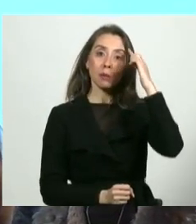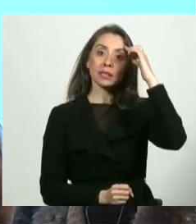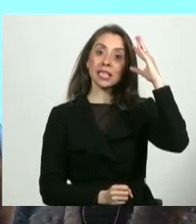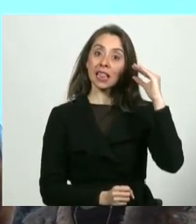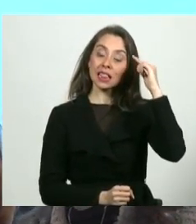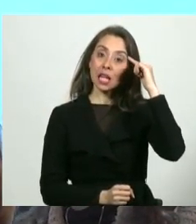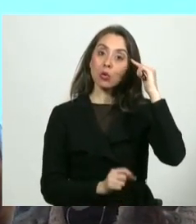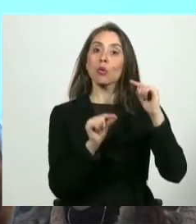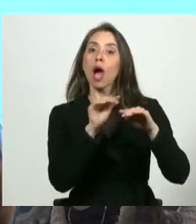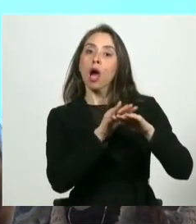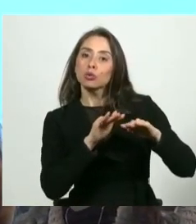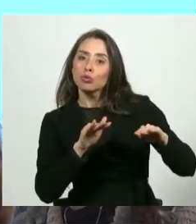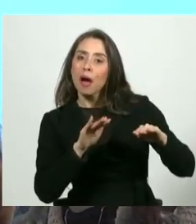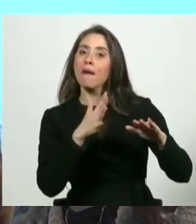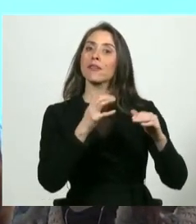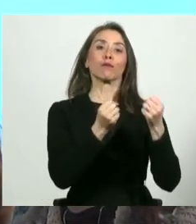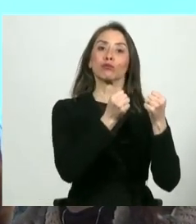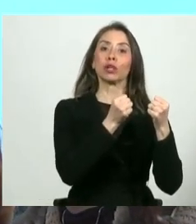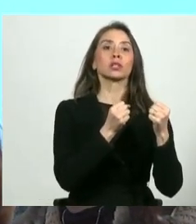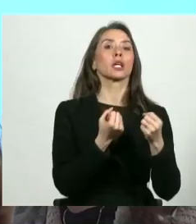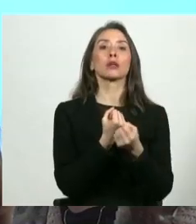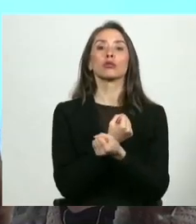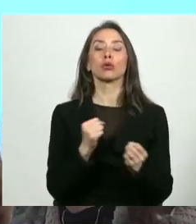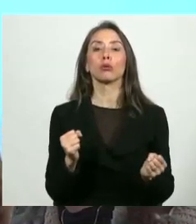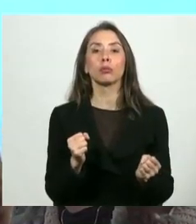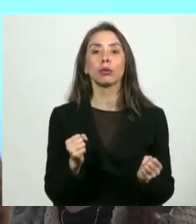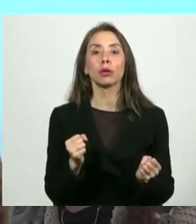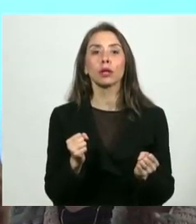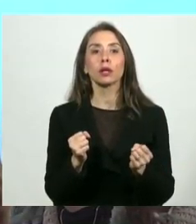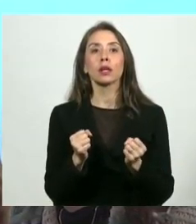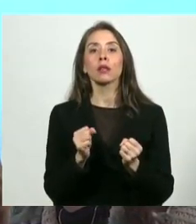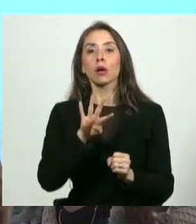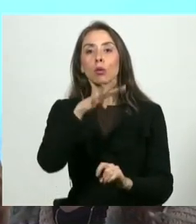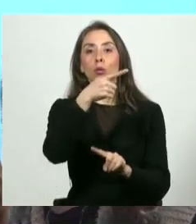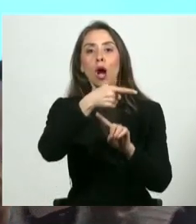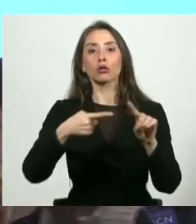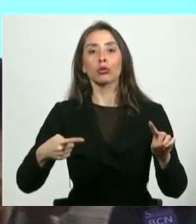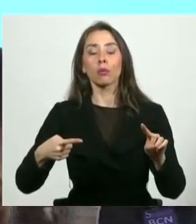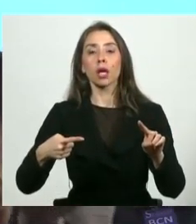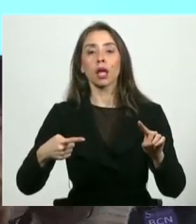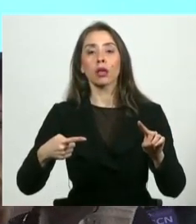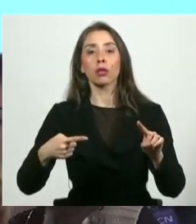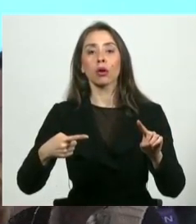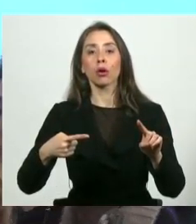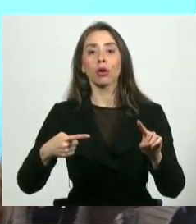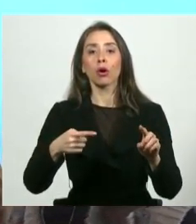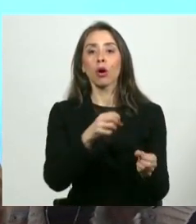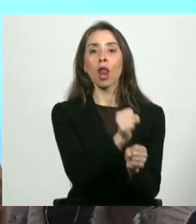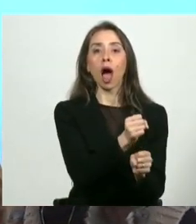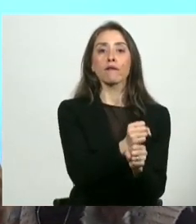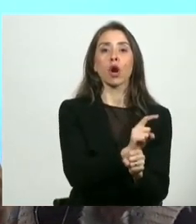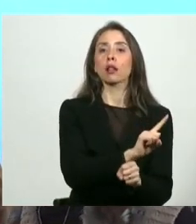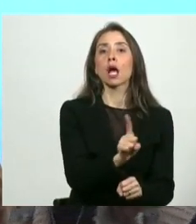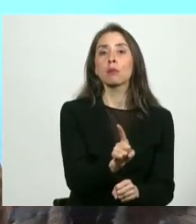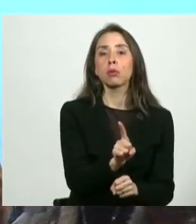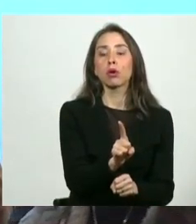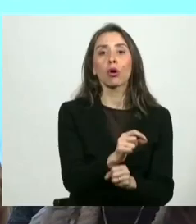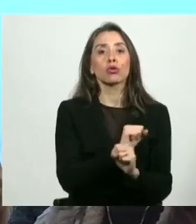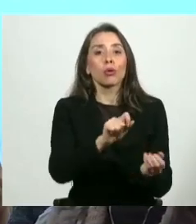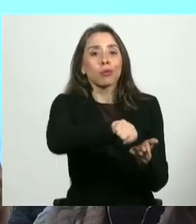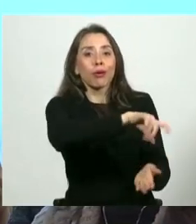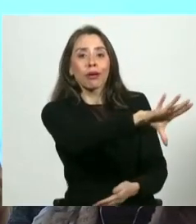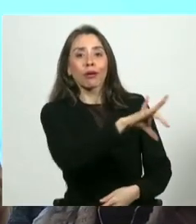intelectual moderadas, severas, no son capaces de dar ni siquiera el cuarto medio laboral, ¿ya? Y no las